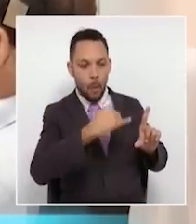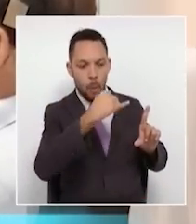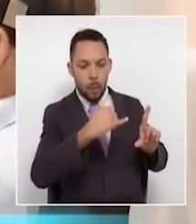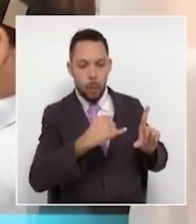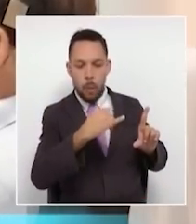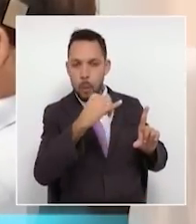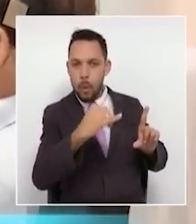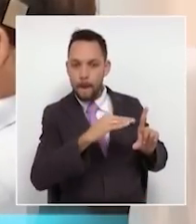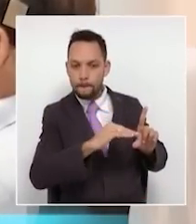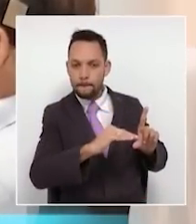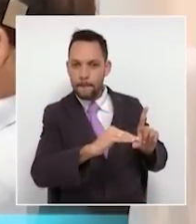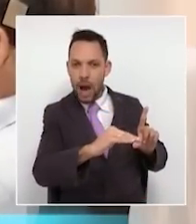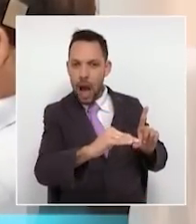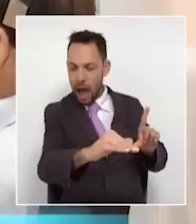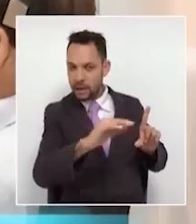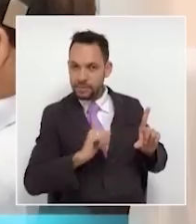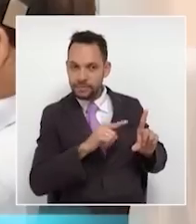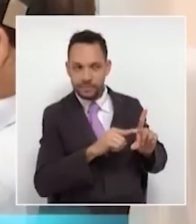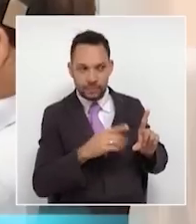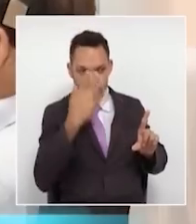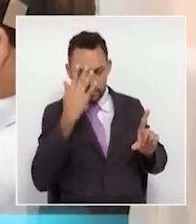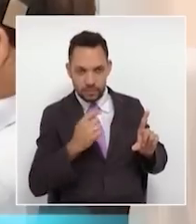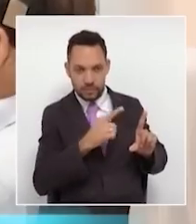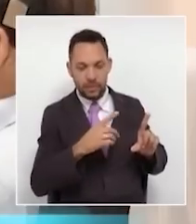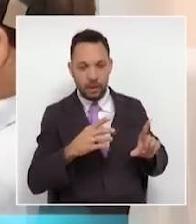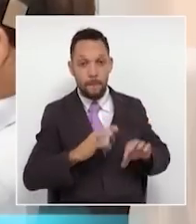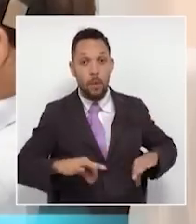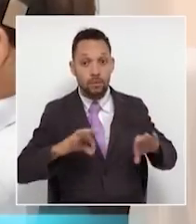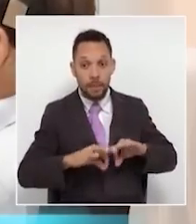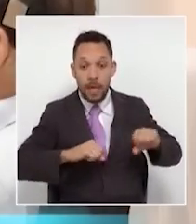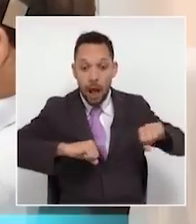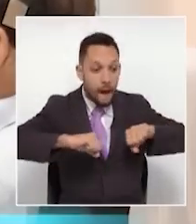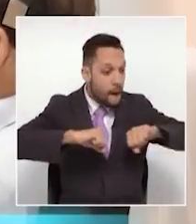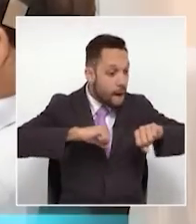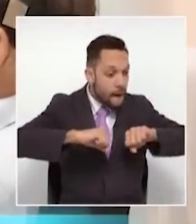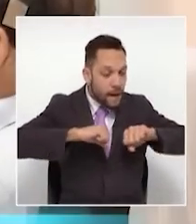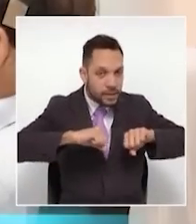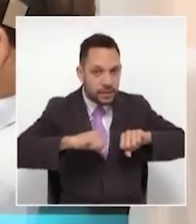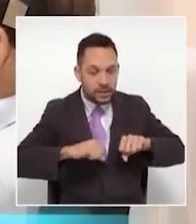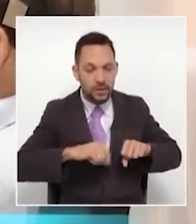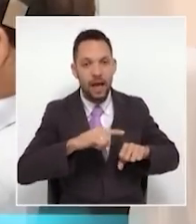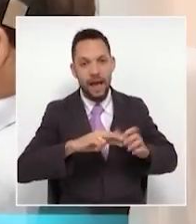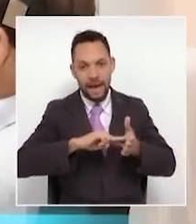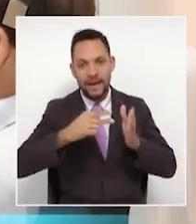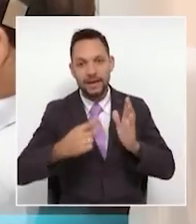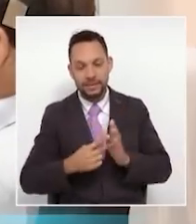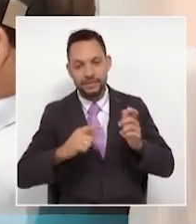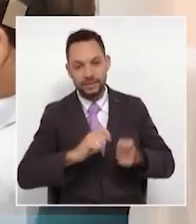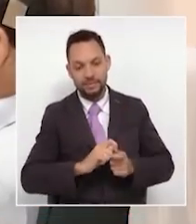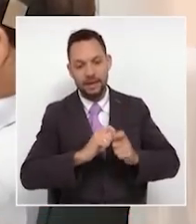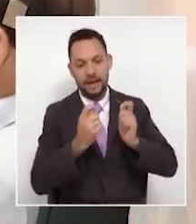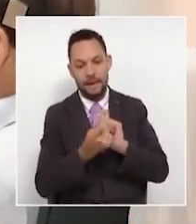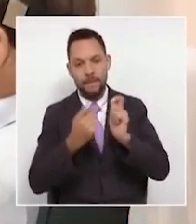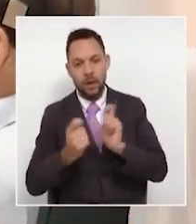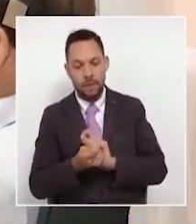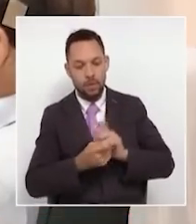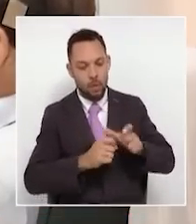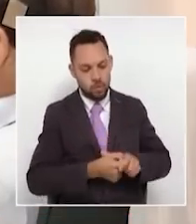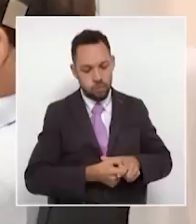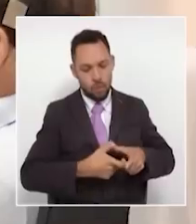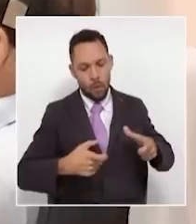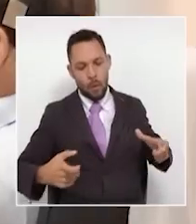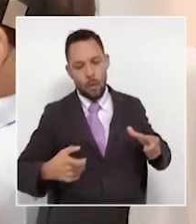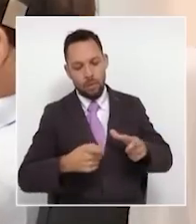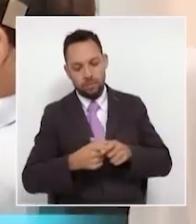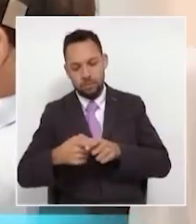estas ondas se presentan en estados de atención en donde él está prestando atención pues como a lo que estamos